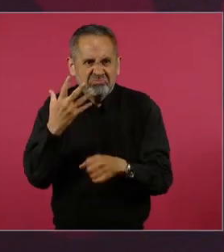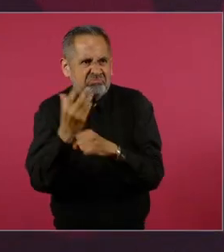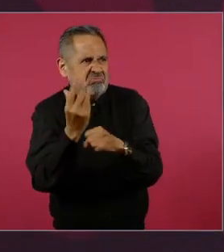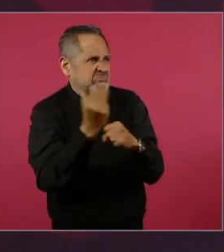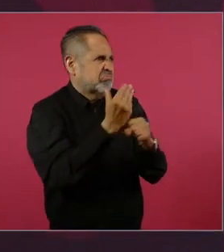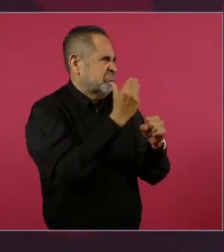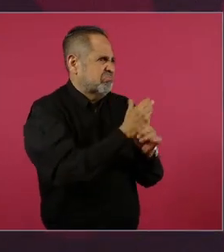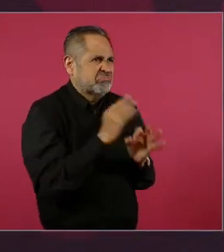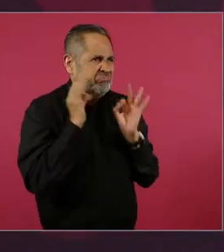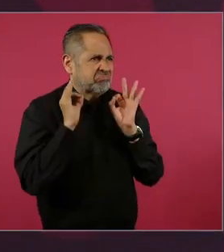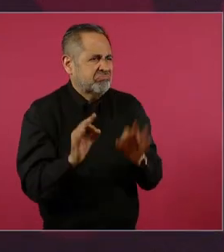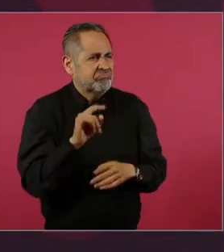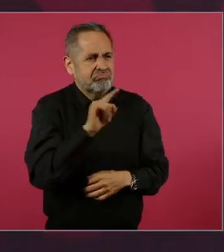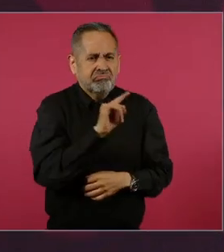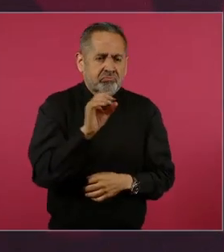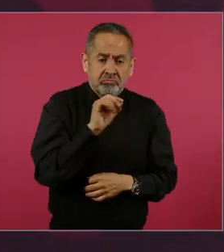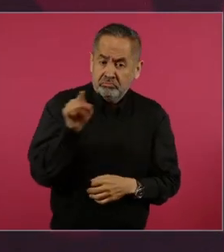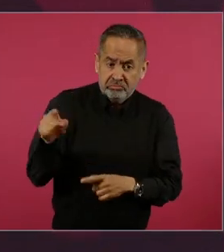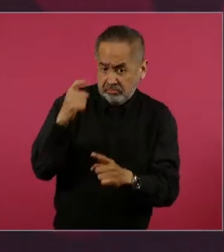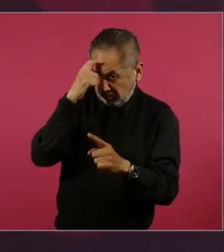llegó el momento en que